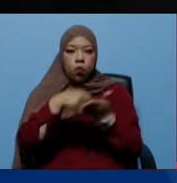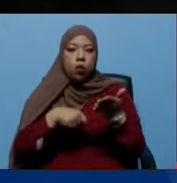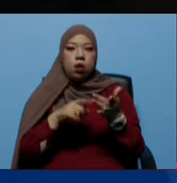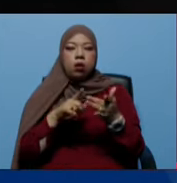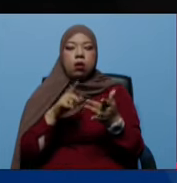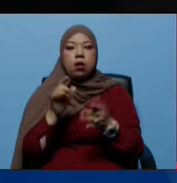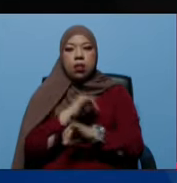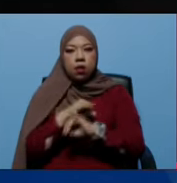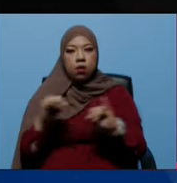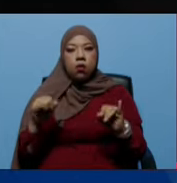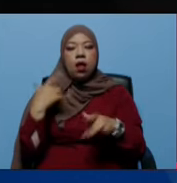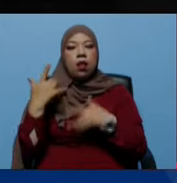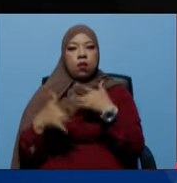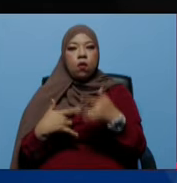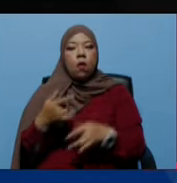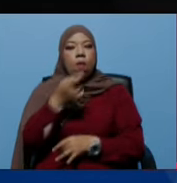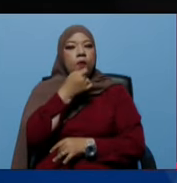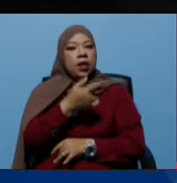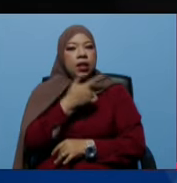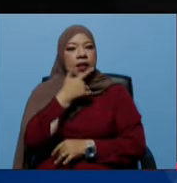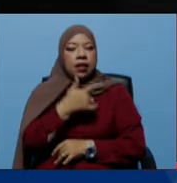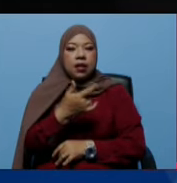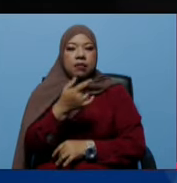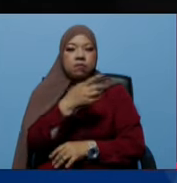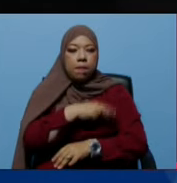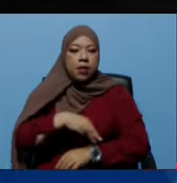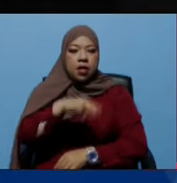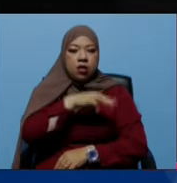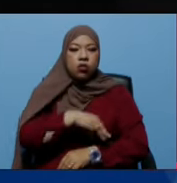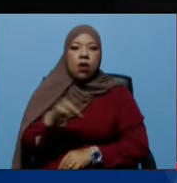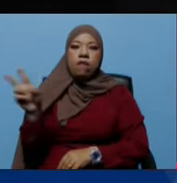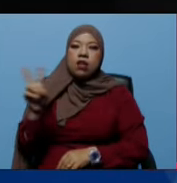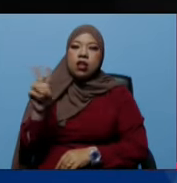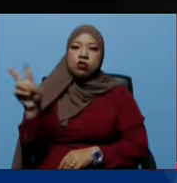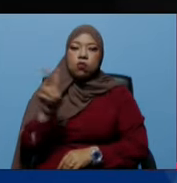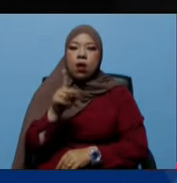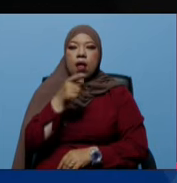para terminar esta jornada bonita de la gran misión,